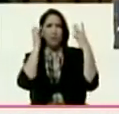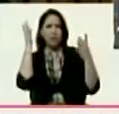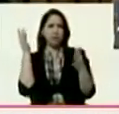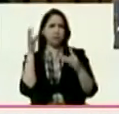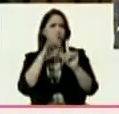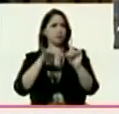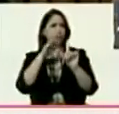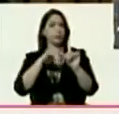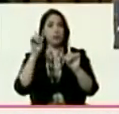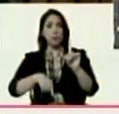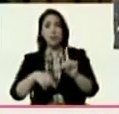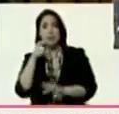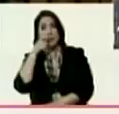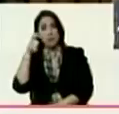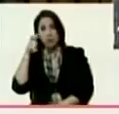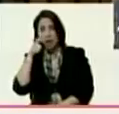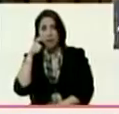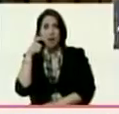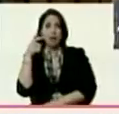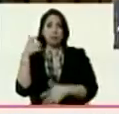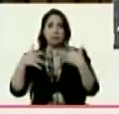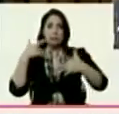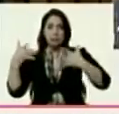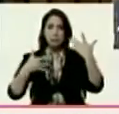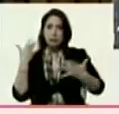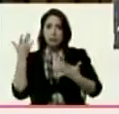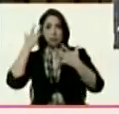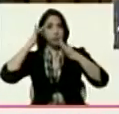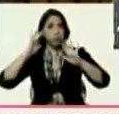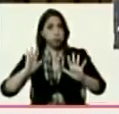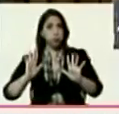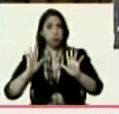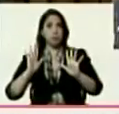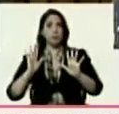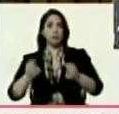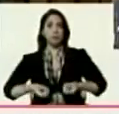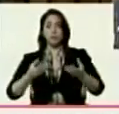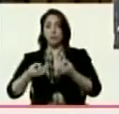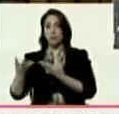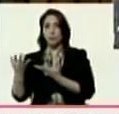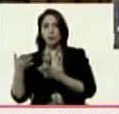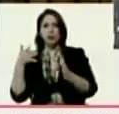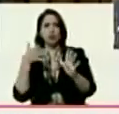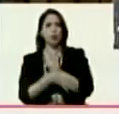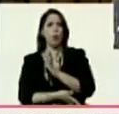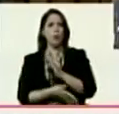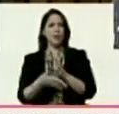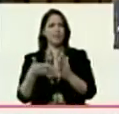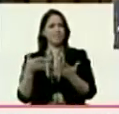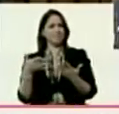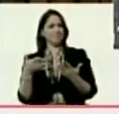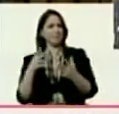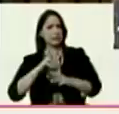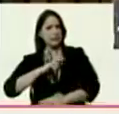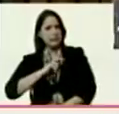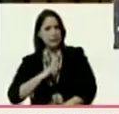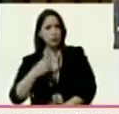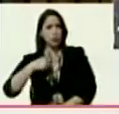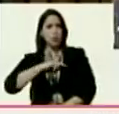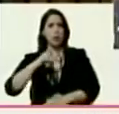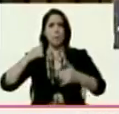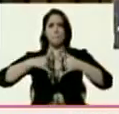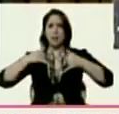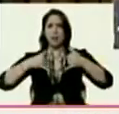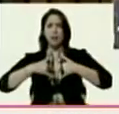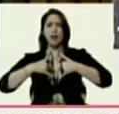Es así como se observan eventos que intentan dar apariencia real a asuntos que son extraños a nuestro verdadero y